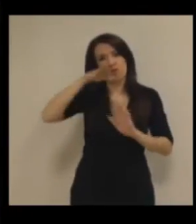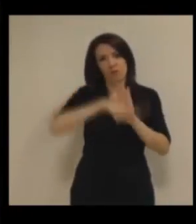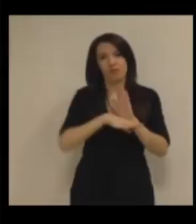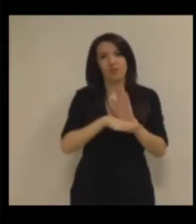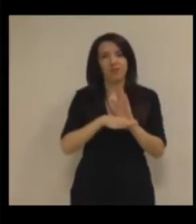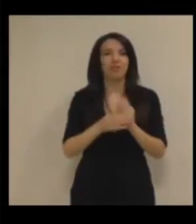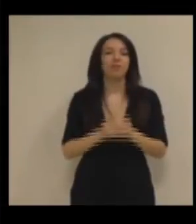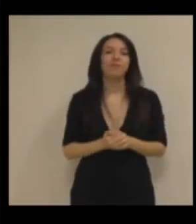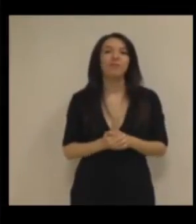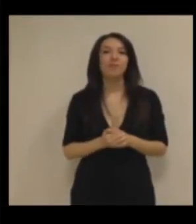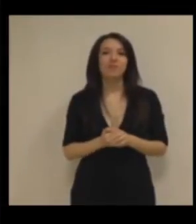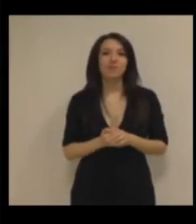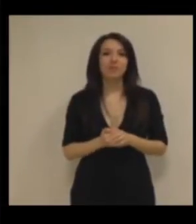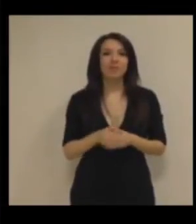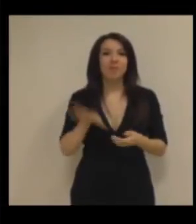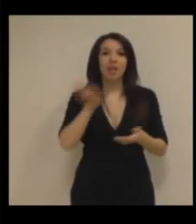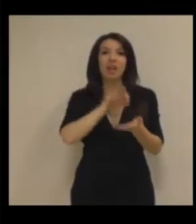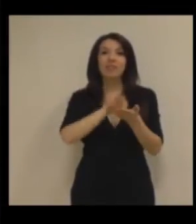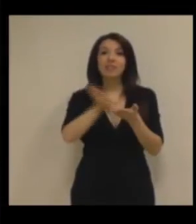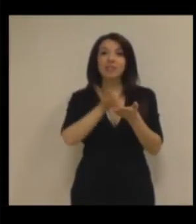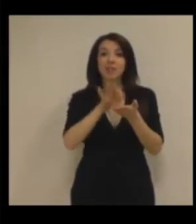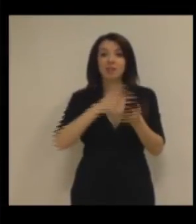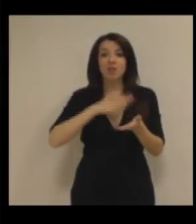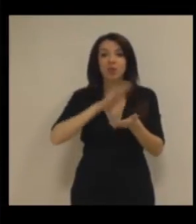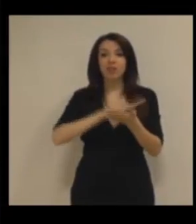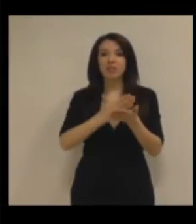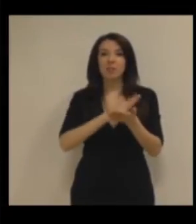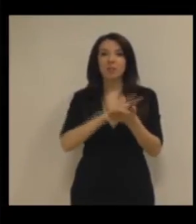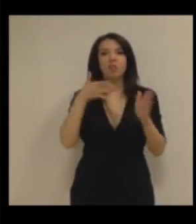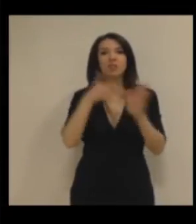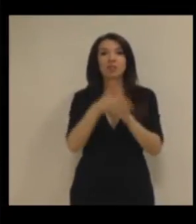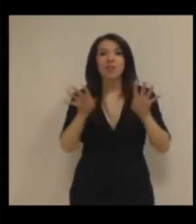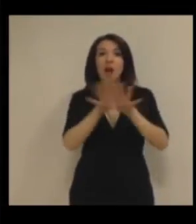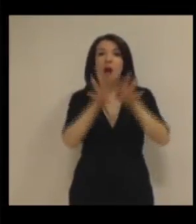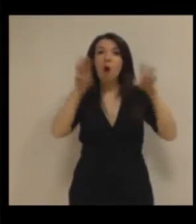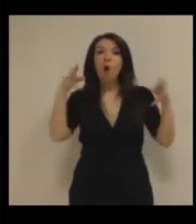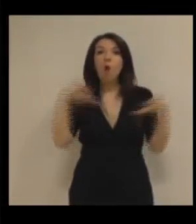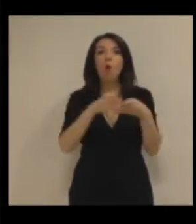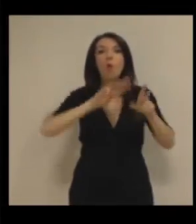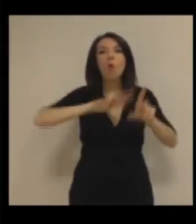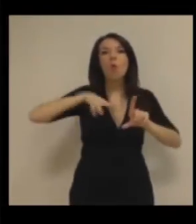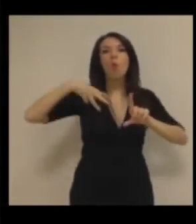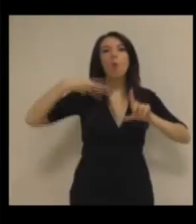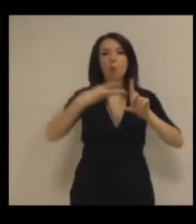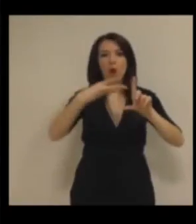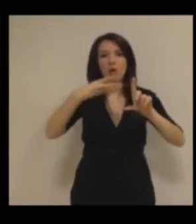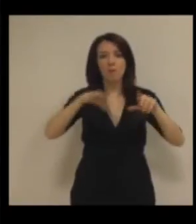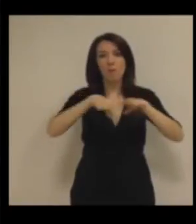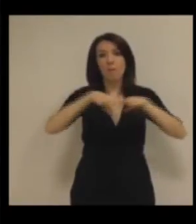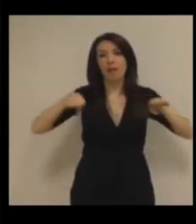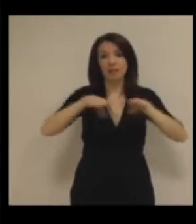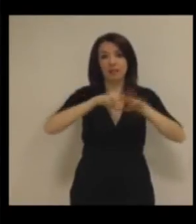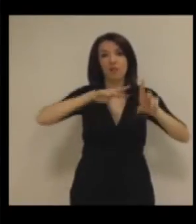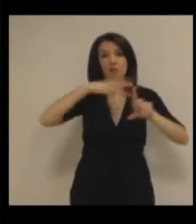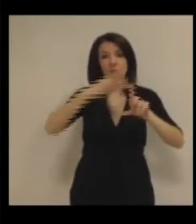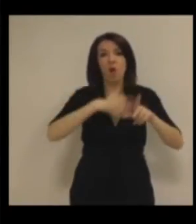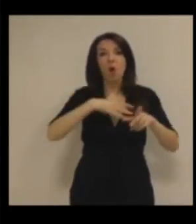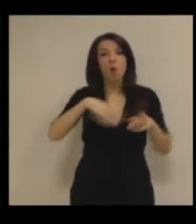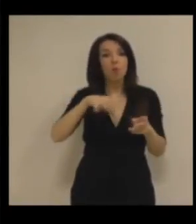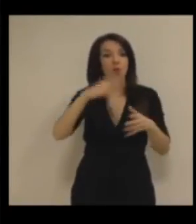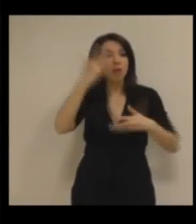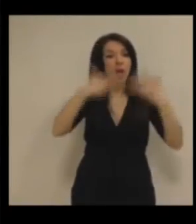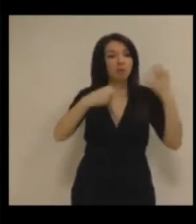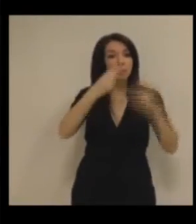El servicio de intermediación es una plataforma web que permite utilizar los servicios telemáticos ofrecidos